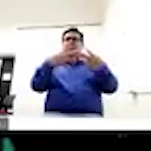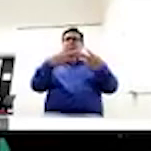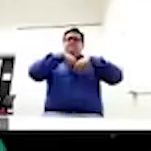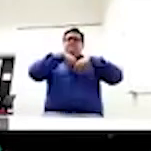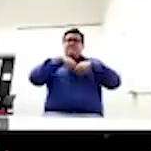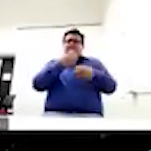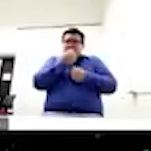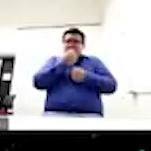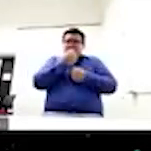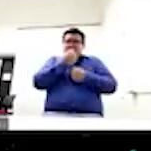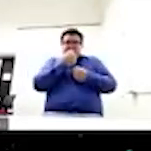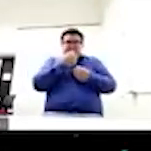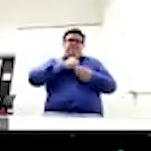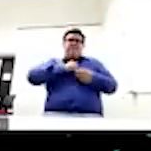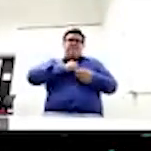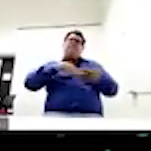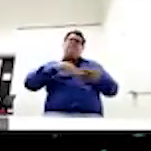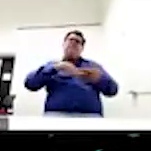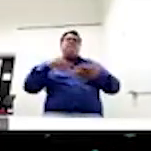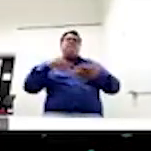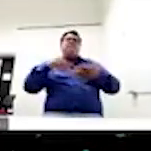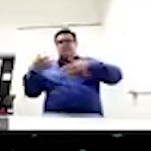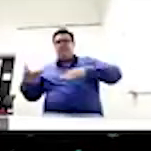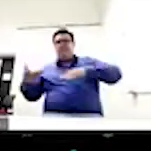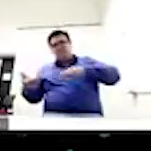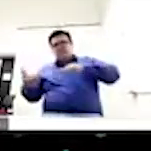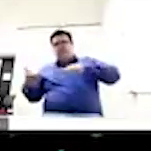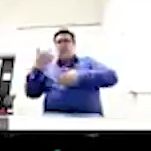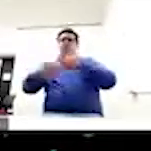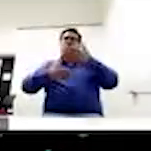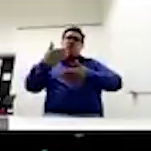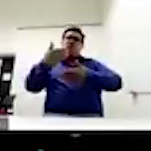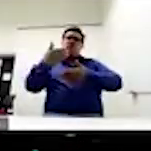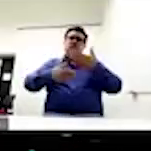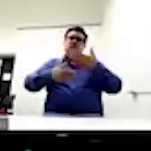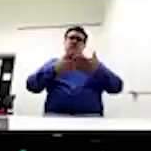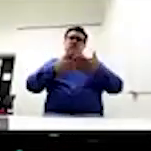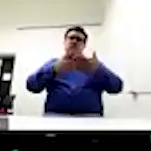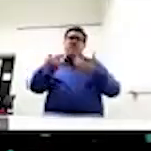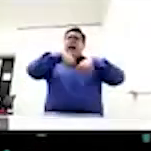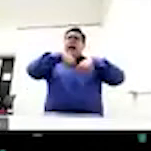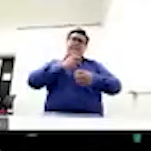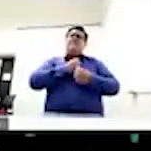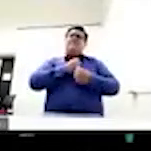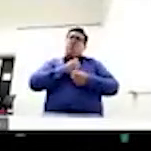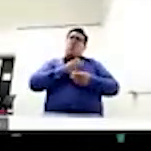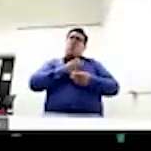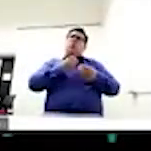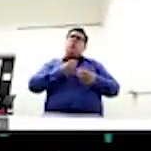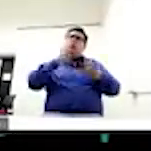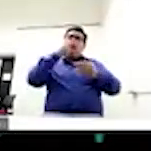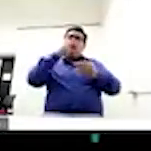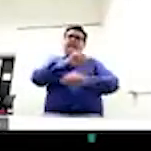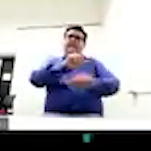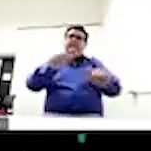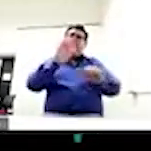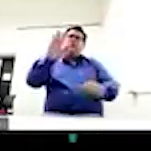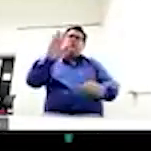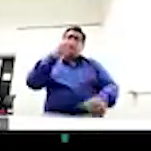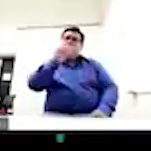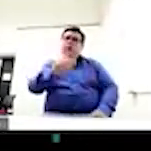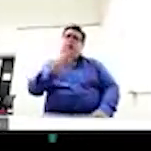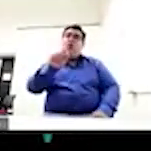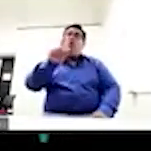decir, o todo lo que empieza a morirse en el alma y en el cuerpo de una niña en Vera de 11 años violada